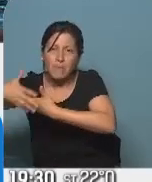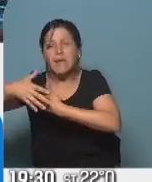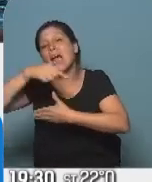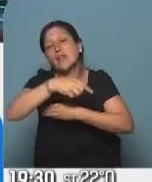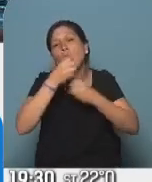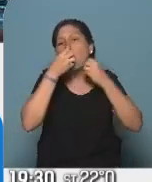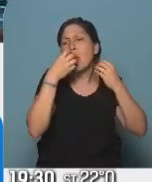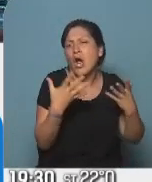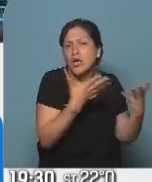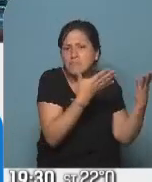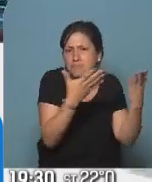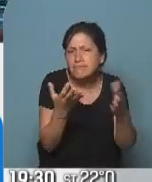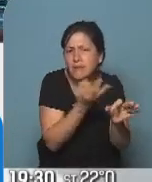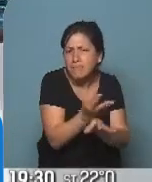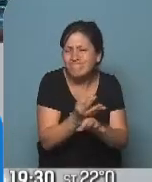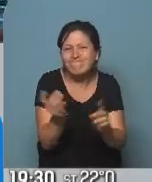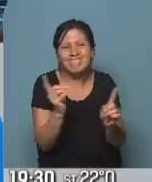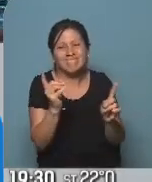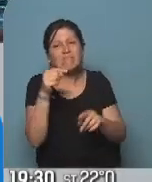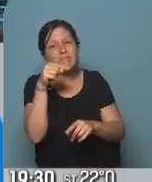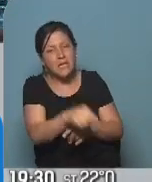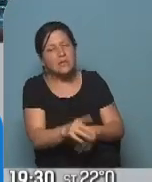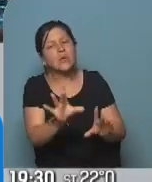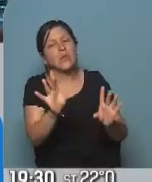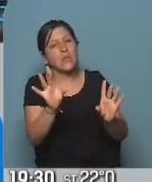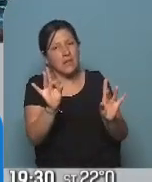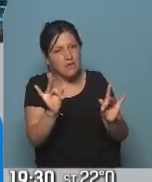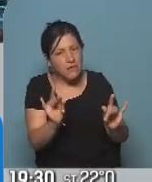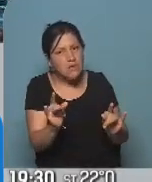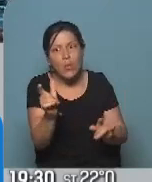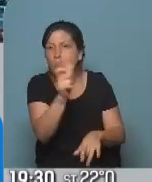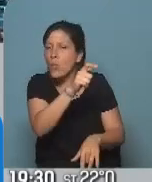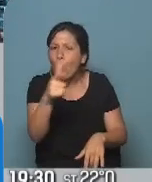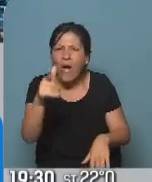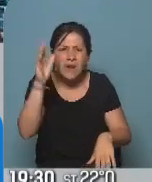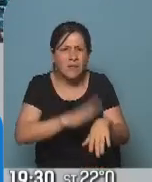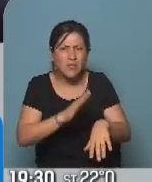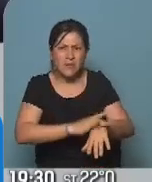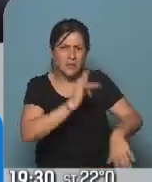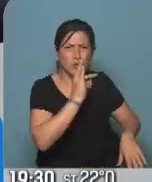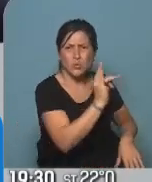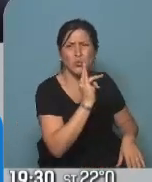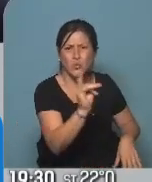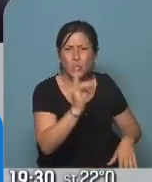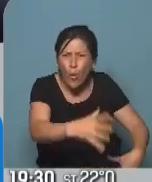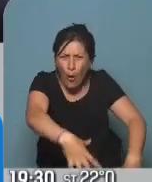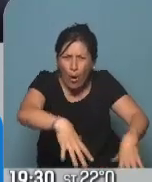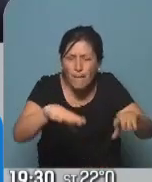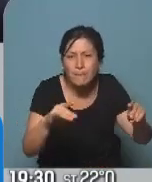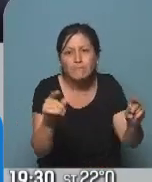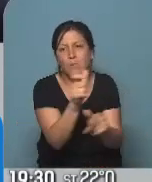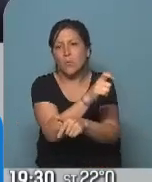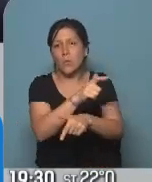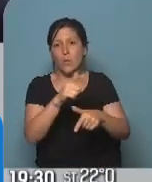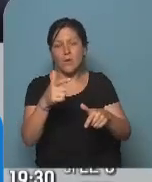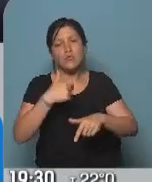servicio educativo. Esto es un problema complejo, no hay ningún culpable ni ningún responsable total del tema. Yo creo